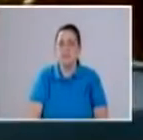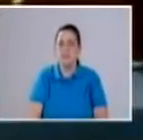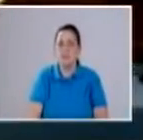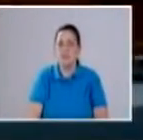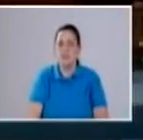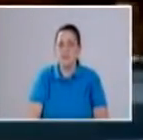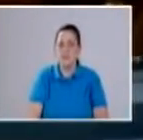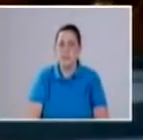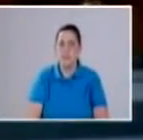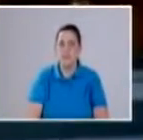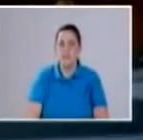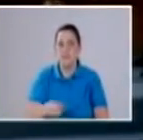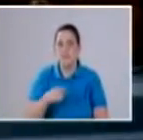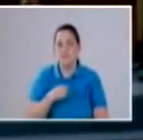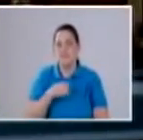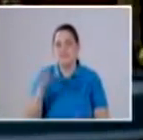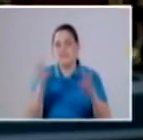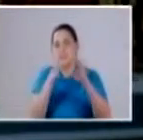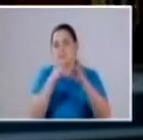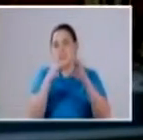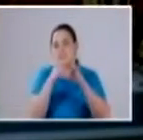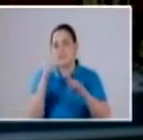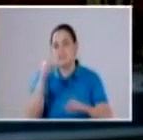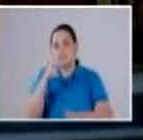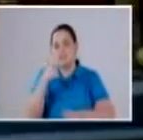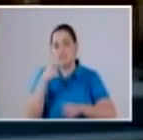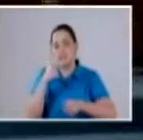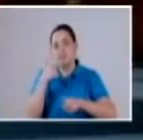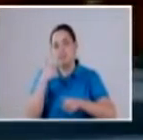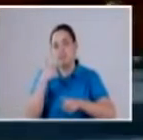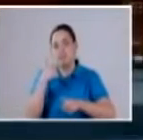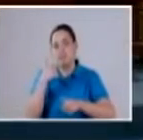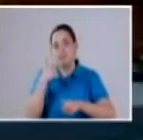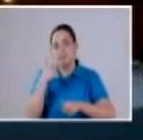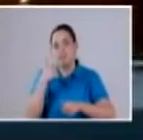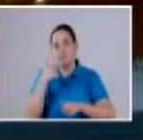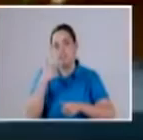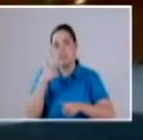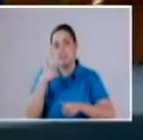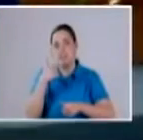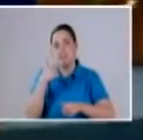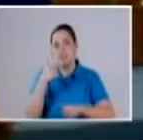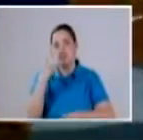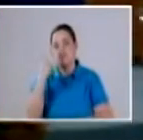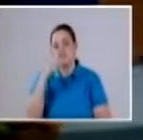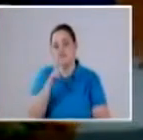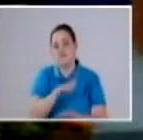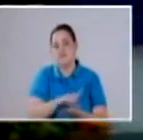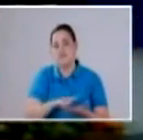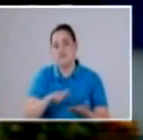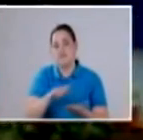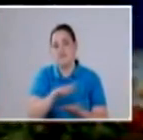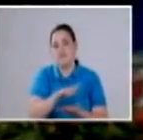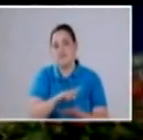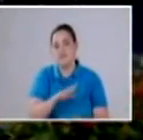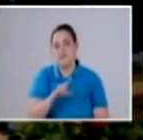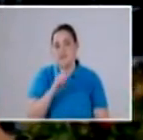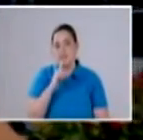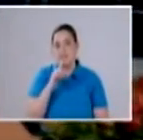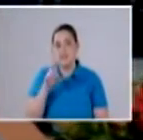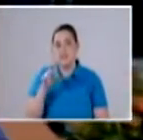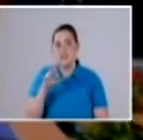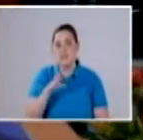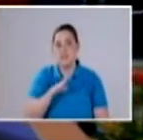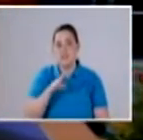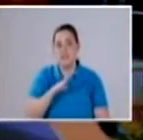No, yo le conté a los hermanos que en una fiesta, hicieron una fiesta en una granja y entonces dijeron, no tenían nada que